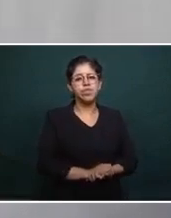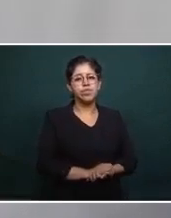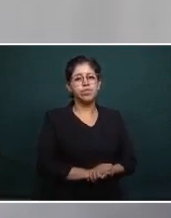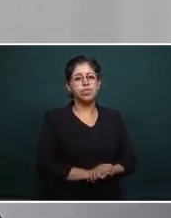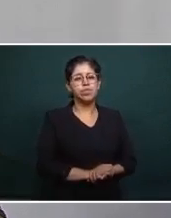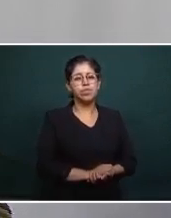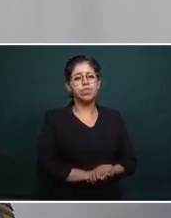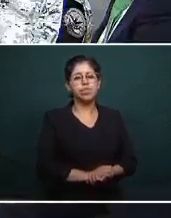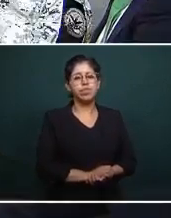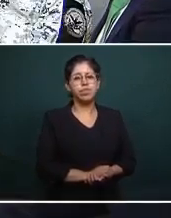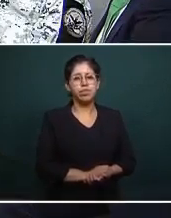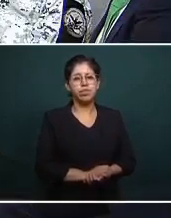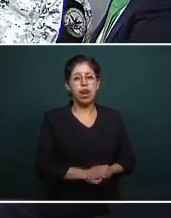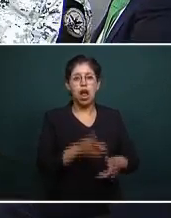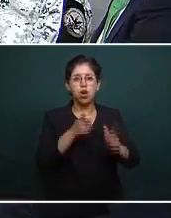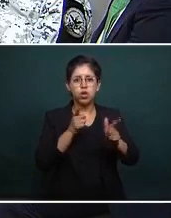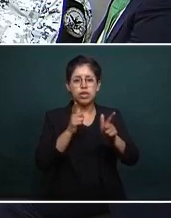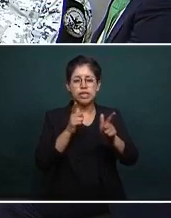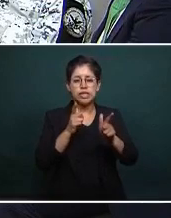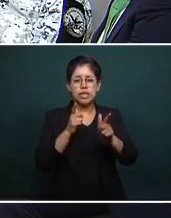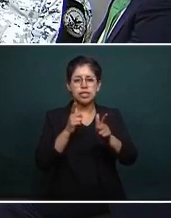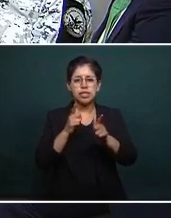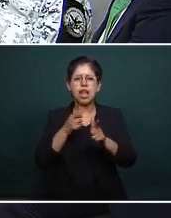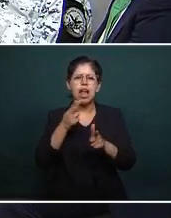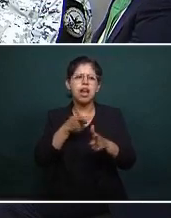esos armas para poder